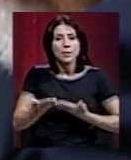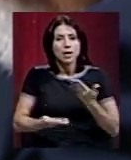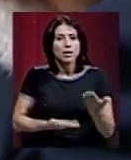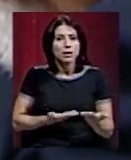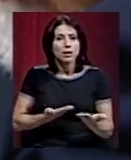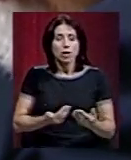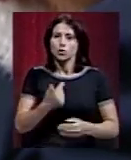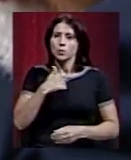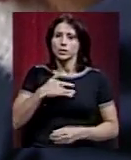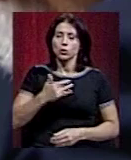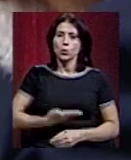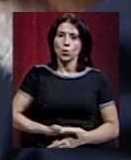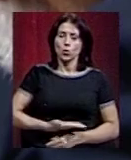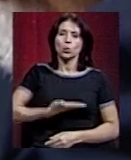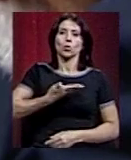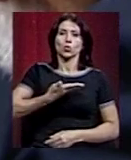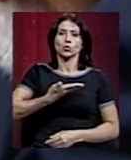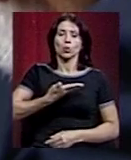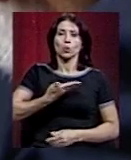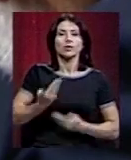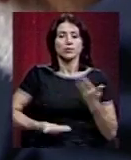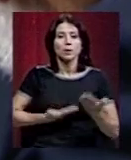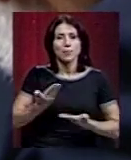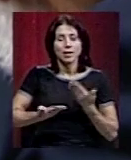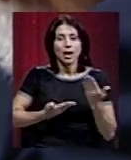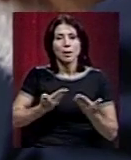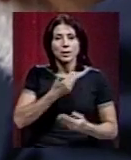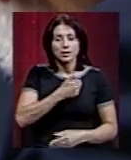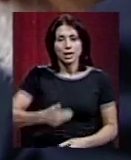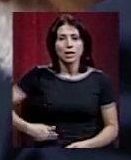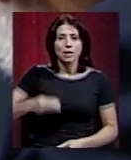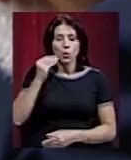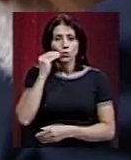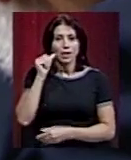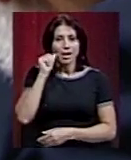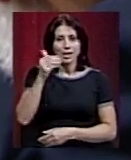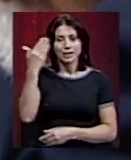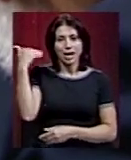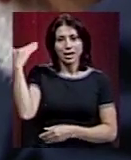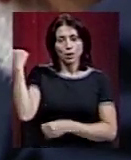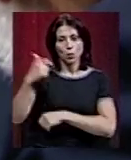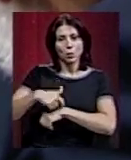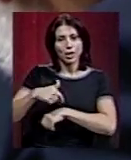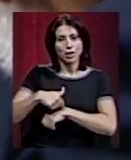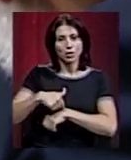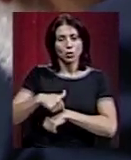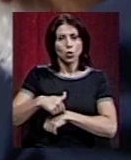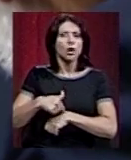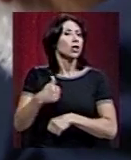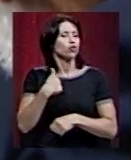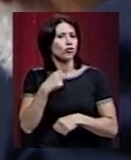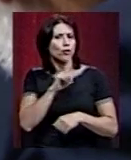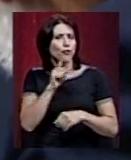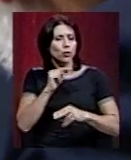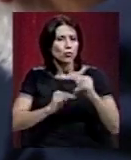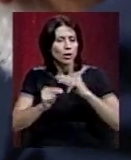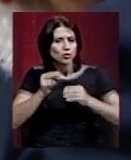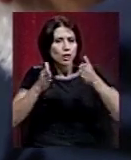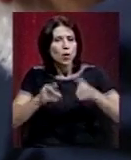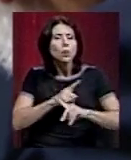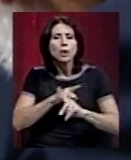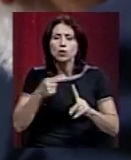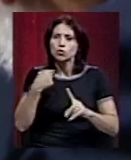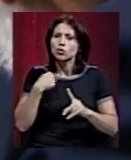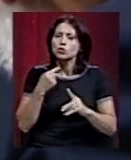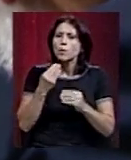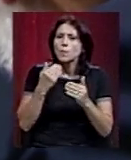me siento muy orgulloso, al presidente Arias en aquel momento, y seguí, no fui uno de los negociadores, pero seguí muy de